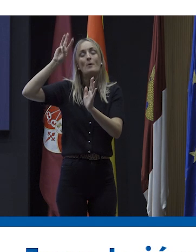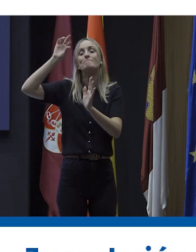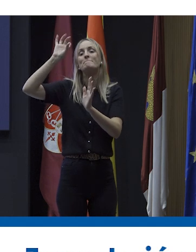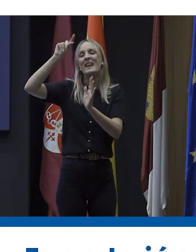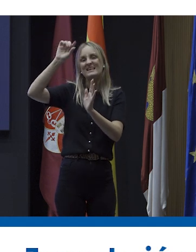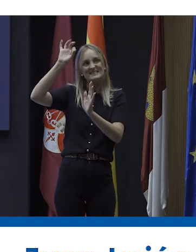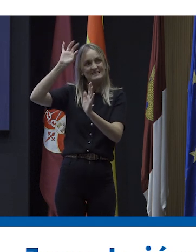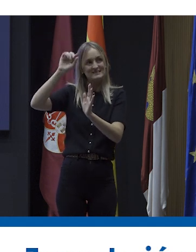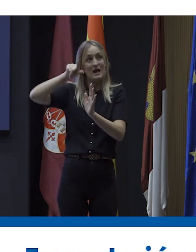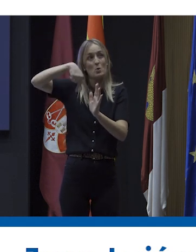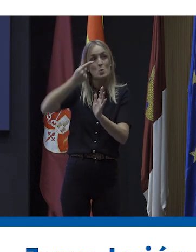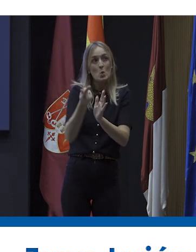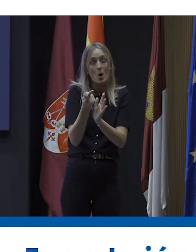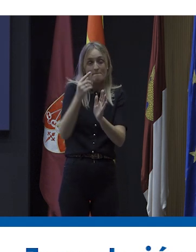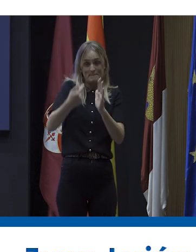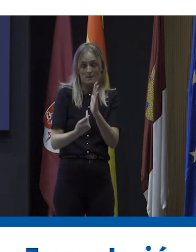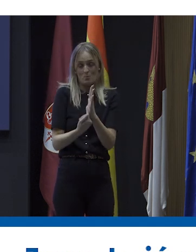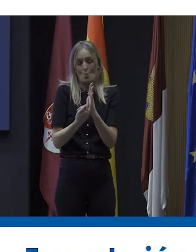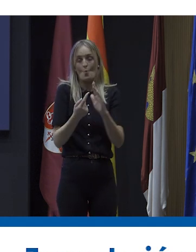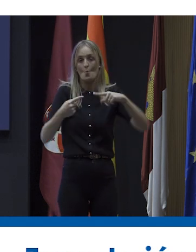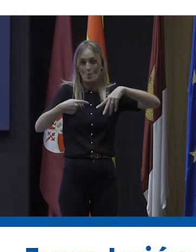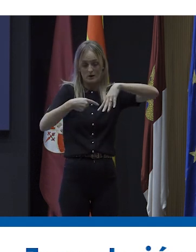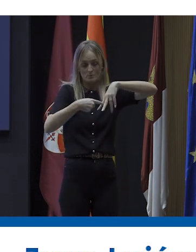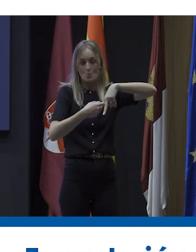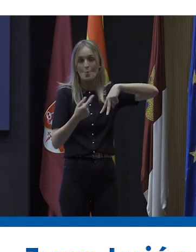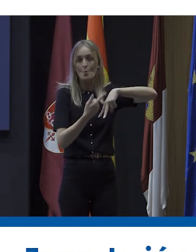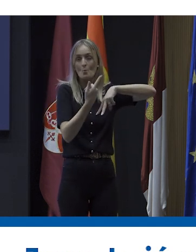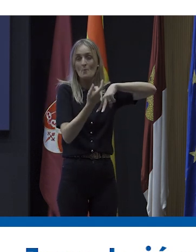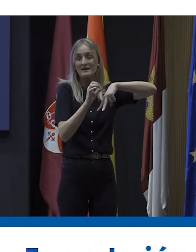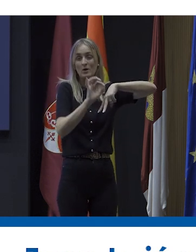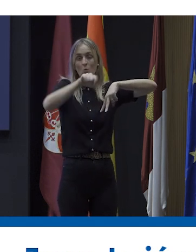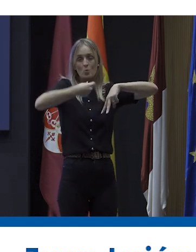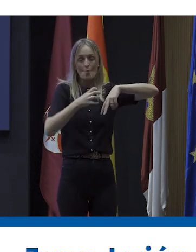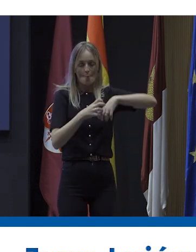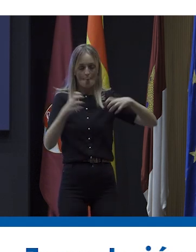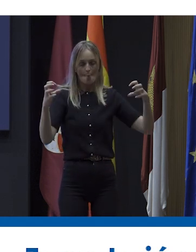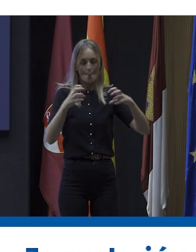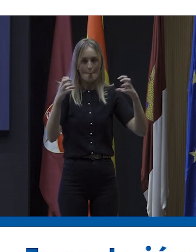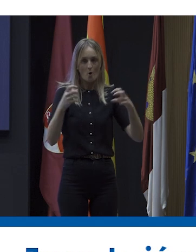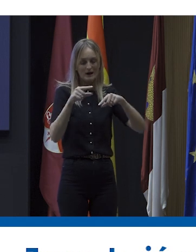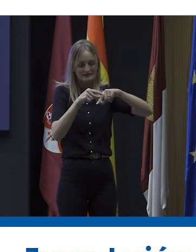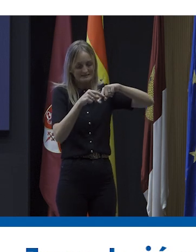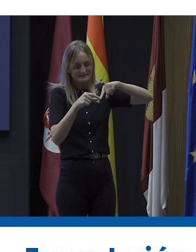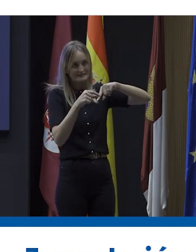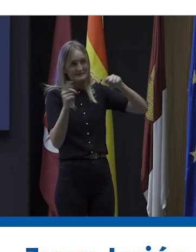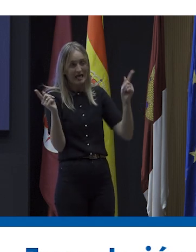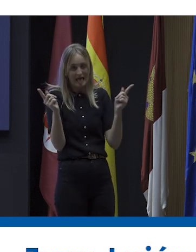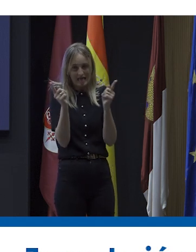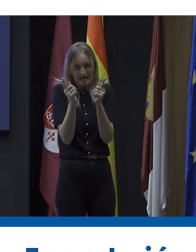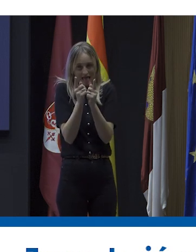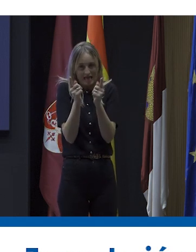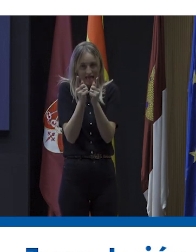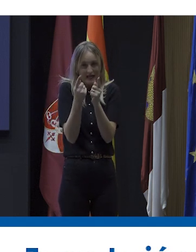hinchar el balón y esta estrechez que se veía ahí en la arteria se conseguía disminuir y se veía que